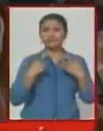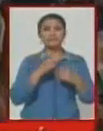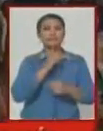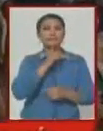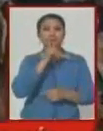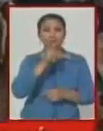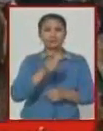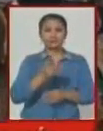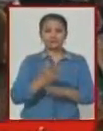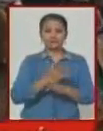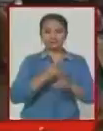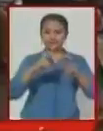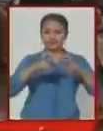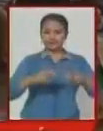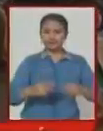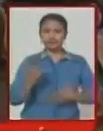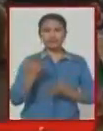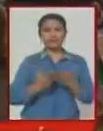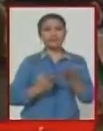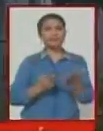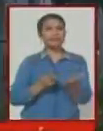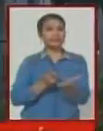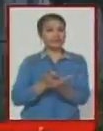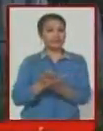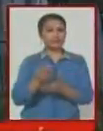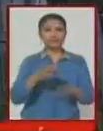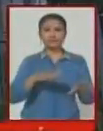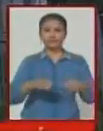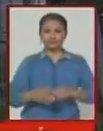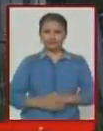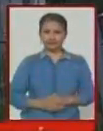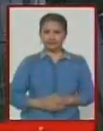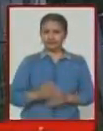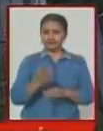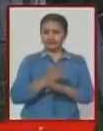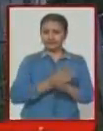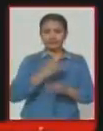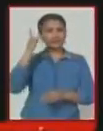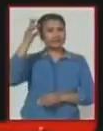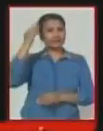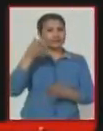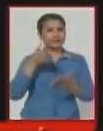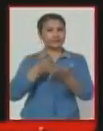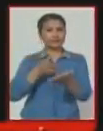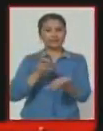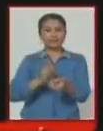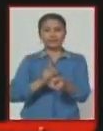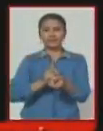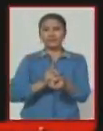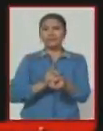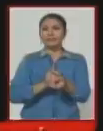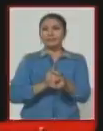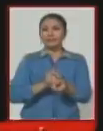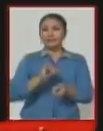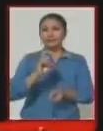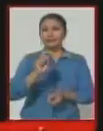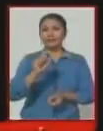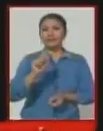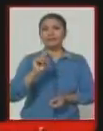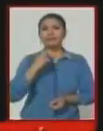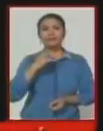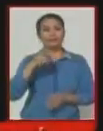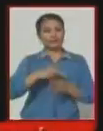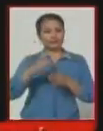realidad en el proceso de la investigación qué es lo que en realidad ha pasado. Por el primer proceso que sigue la fiscalía contra la cirujana pediátrica Isis Yapis,